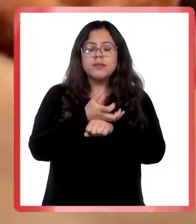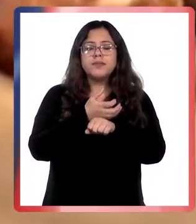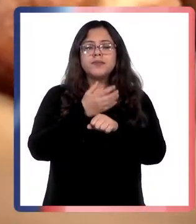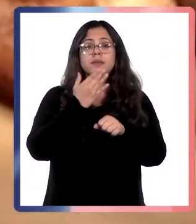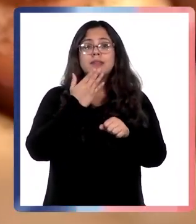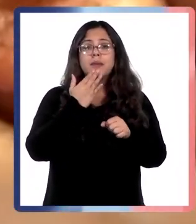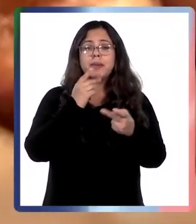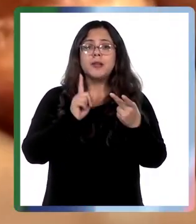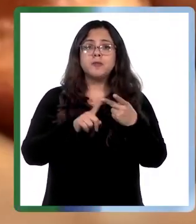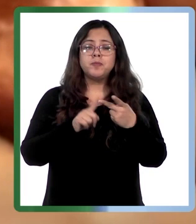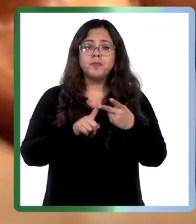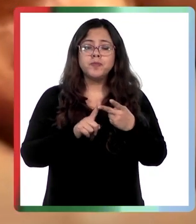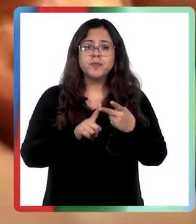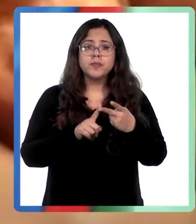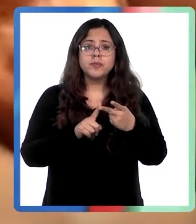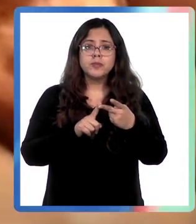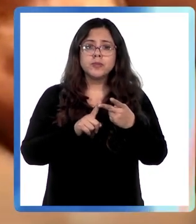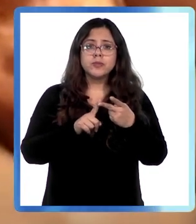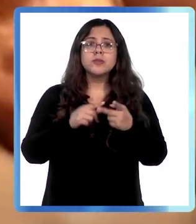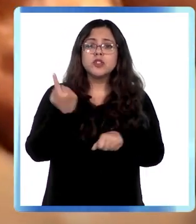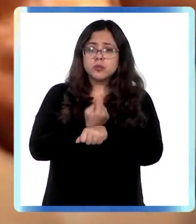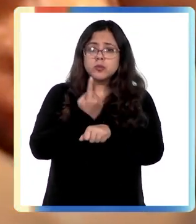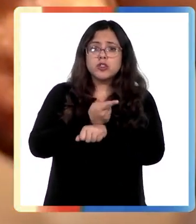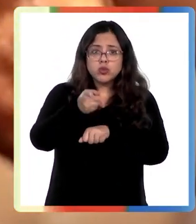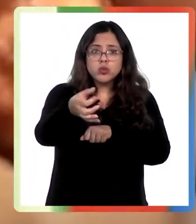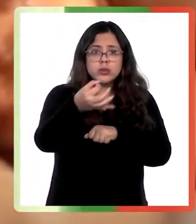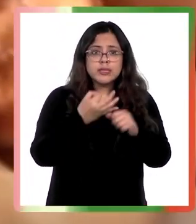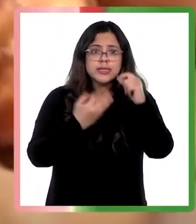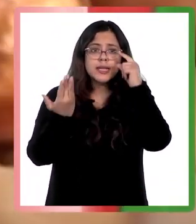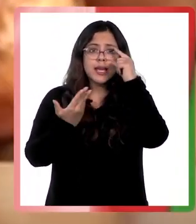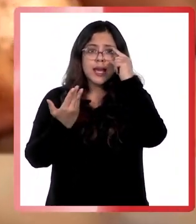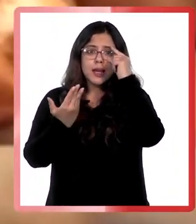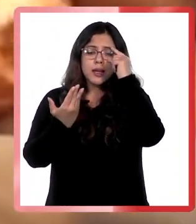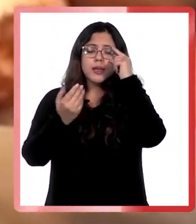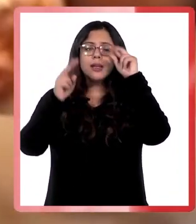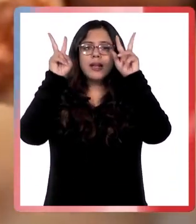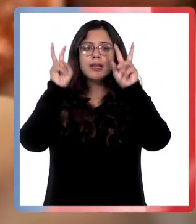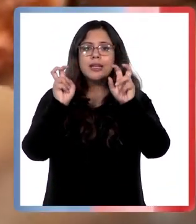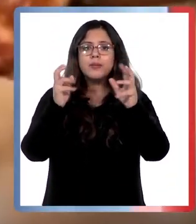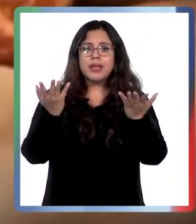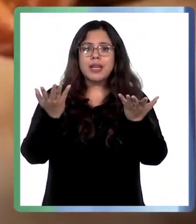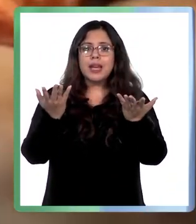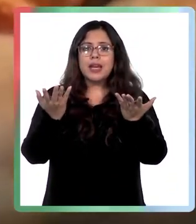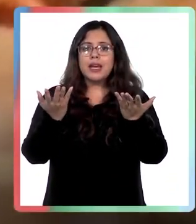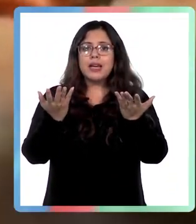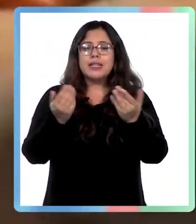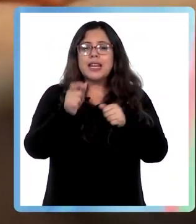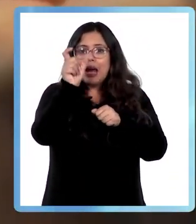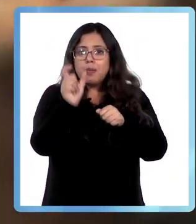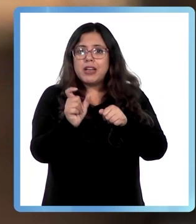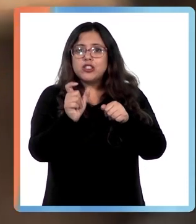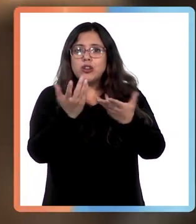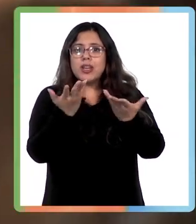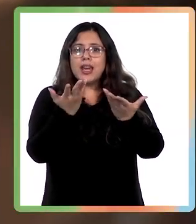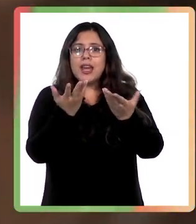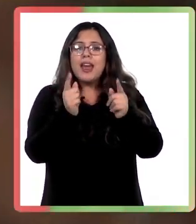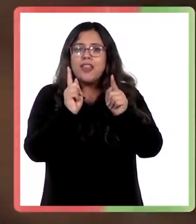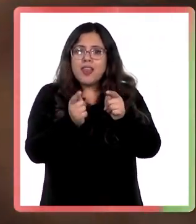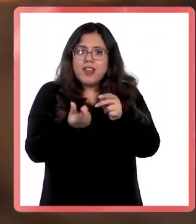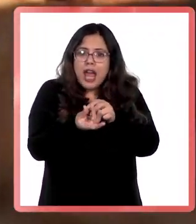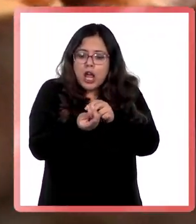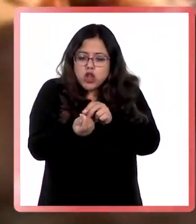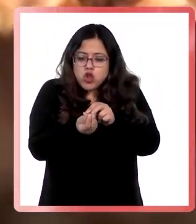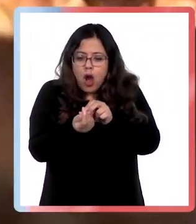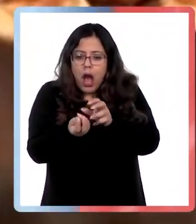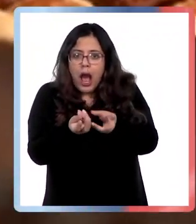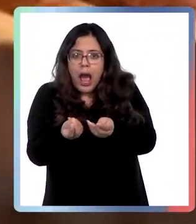Eso es un lado. Por otro lado está lo que conversabas tú, decías, el temido tacto rectal, ¿sí?